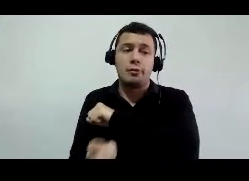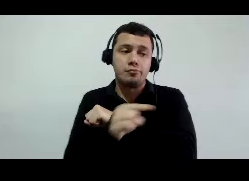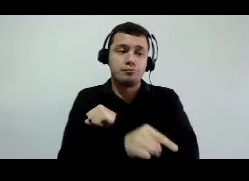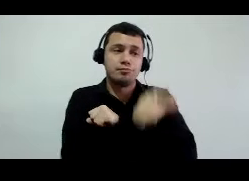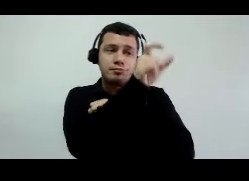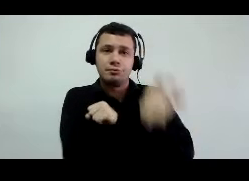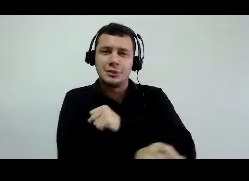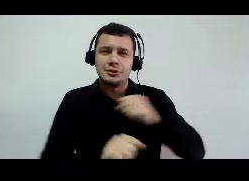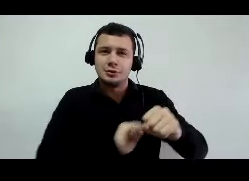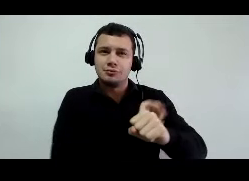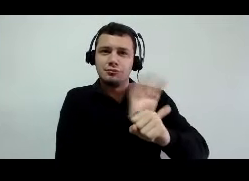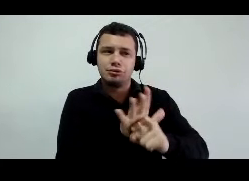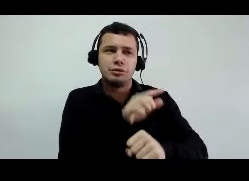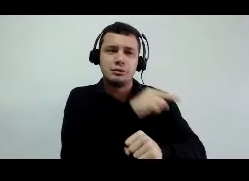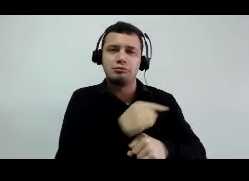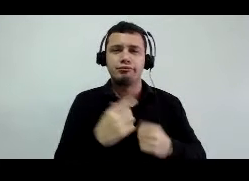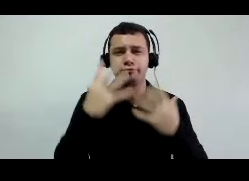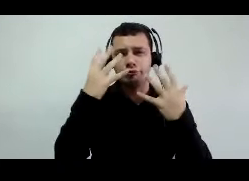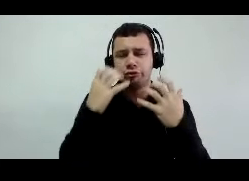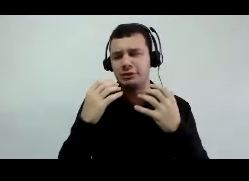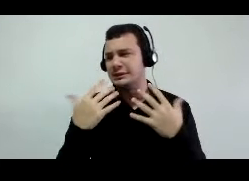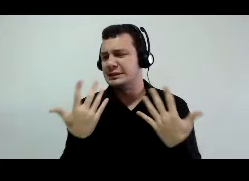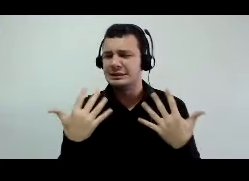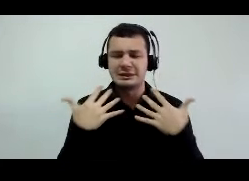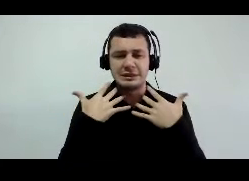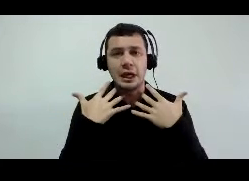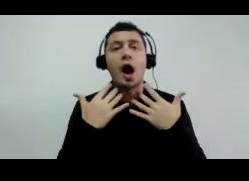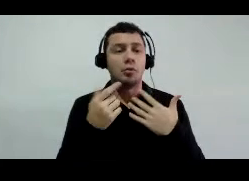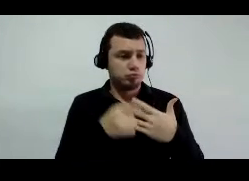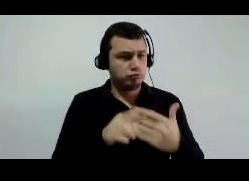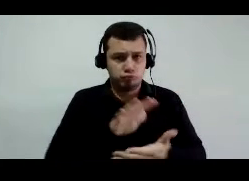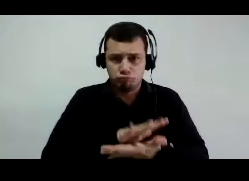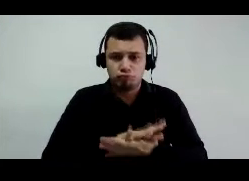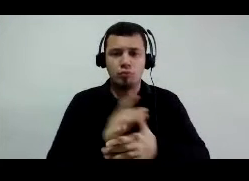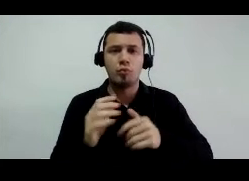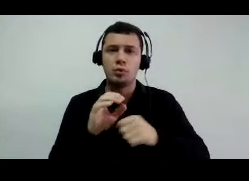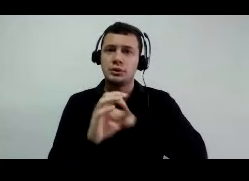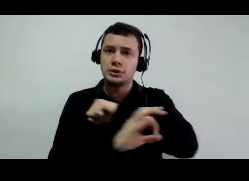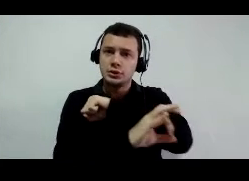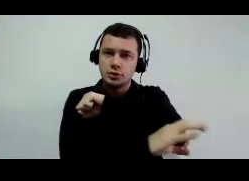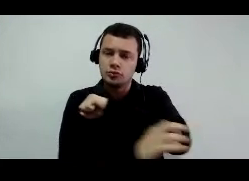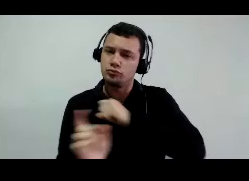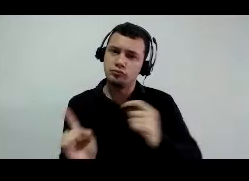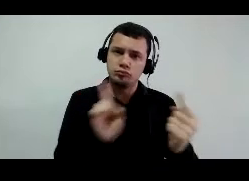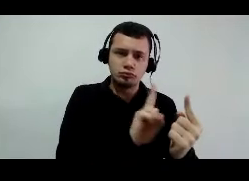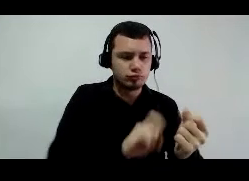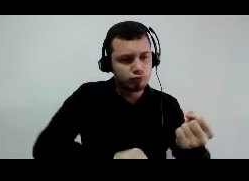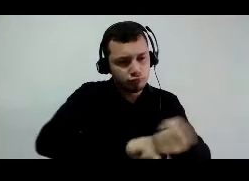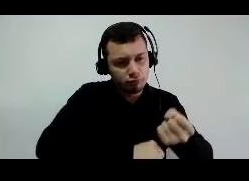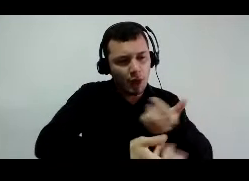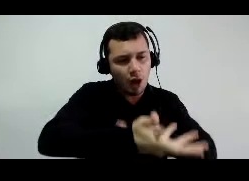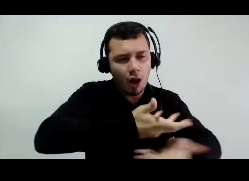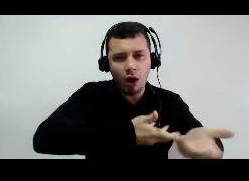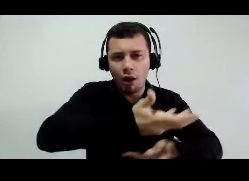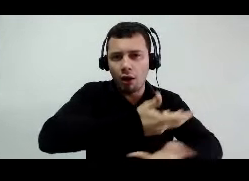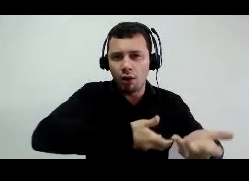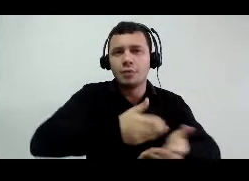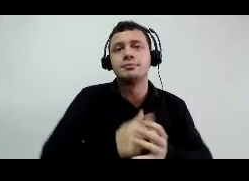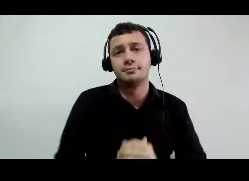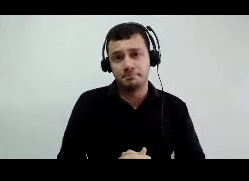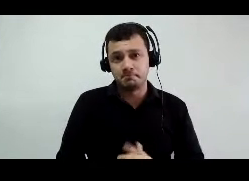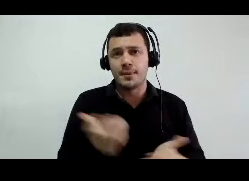por COVID-19. Entonces es importante porque en algunas instituciones de salud, recuerden, estos pacientes quedan